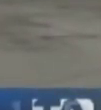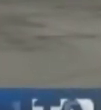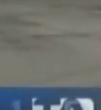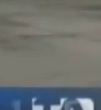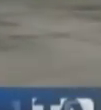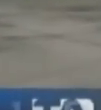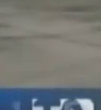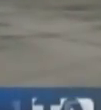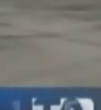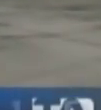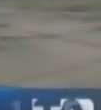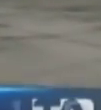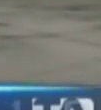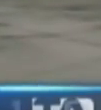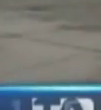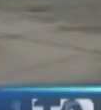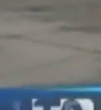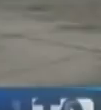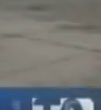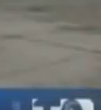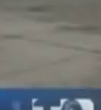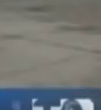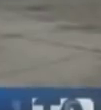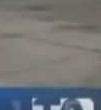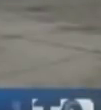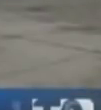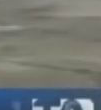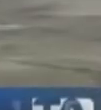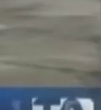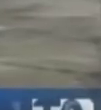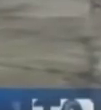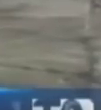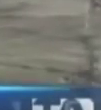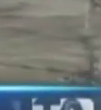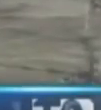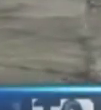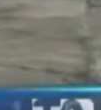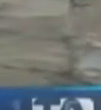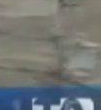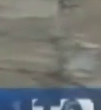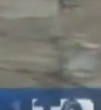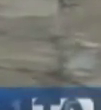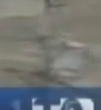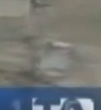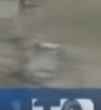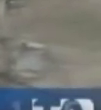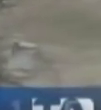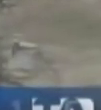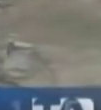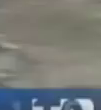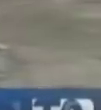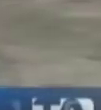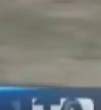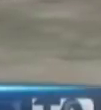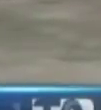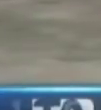96 kilómetros de la ciudad de Guayaquil. Su población es de 34.409 habitantes hasta el año 2010. Es uno de los